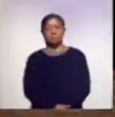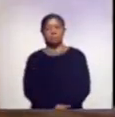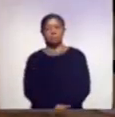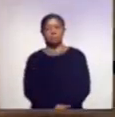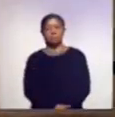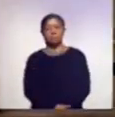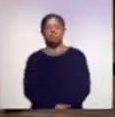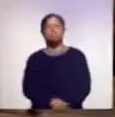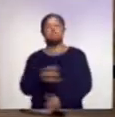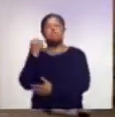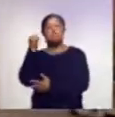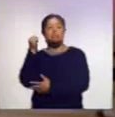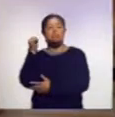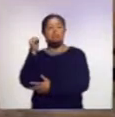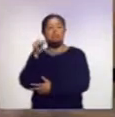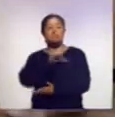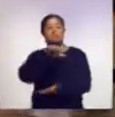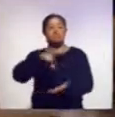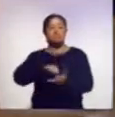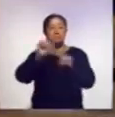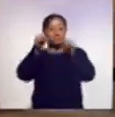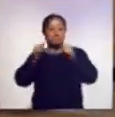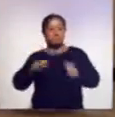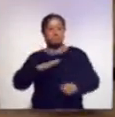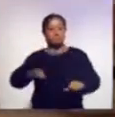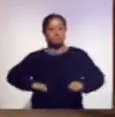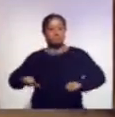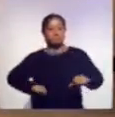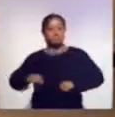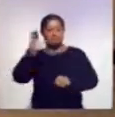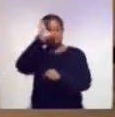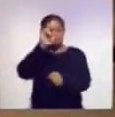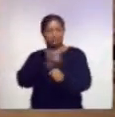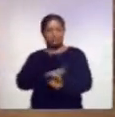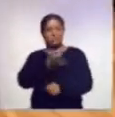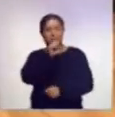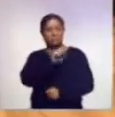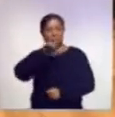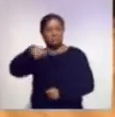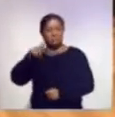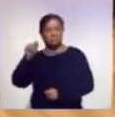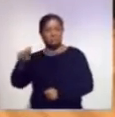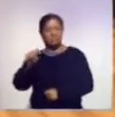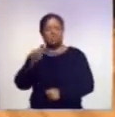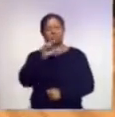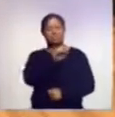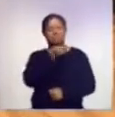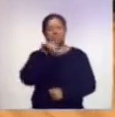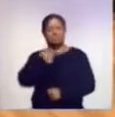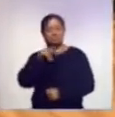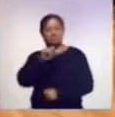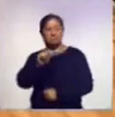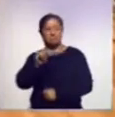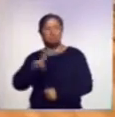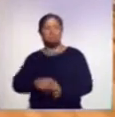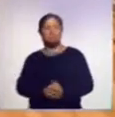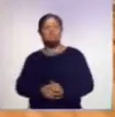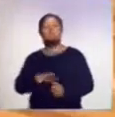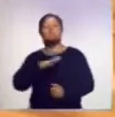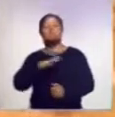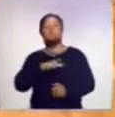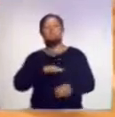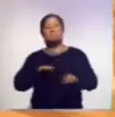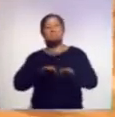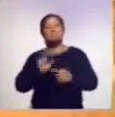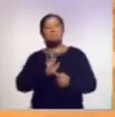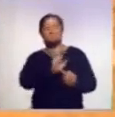En septiembre, el Centro de las Artes llevó actividades culturales a San José Teacalco y Santa María Texcalac, en donde se mostró el trabajo que impulsan en